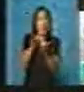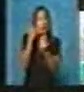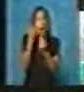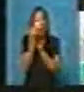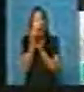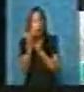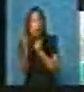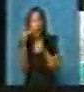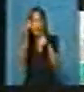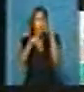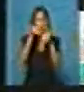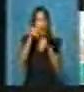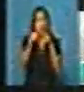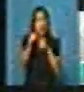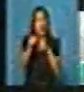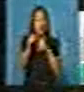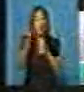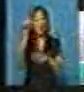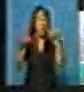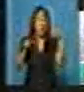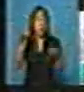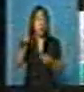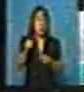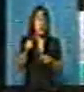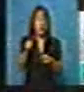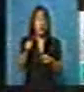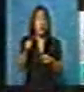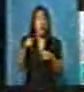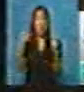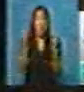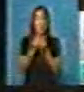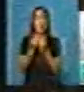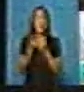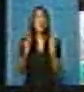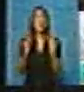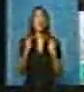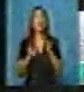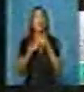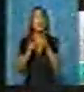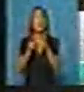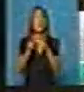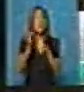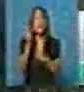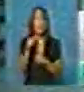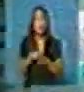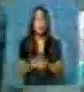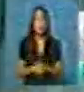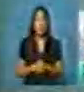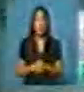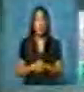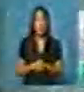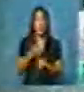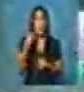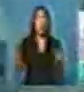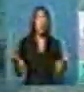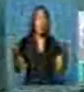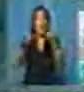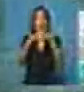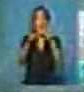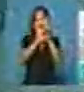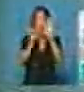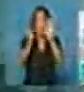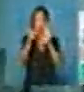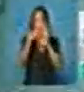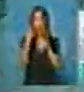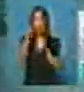sea a través de gente que para allí muchos pueden cuestionar, pero se ha hecho con la Junta, tomó una decisión